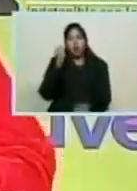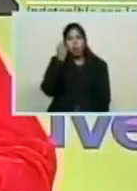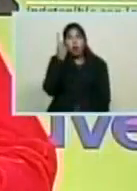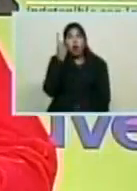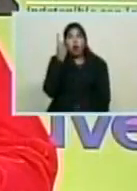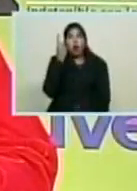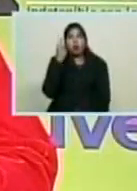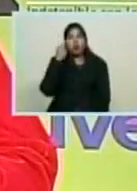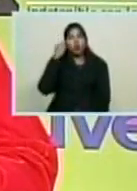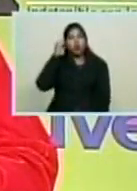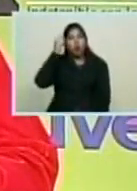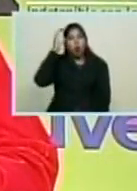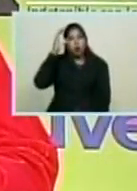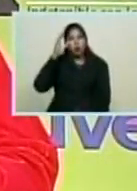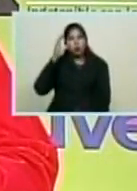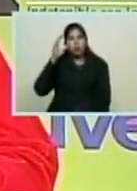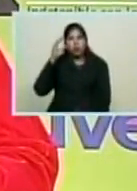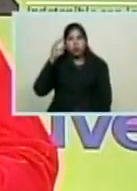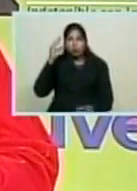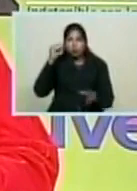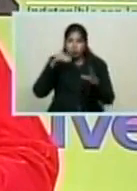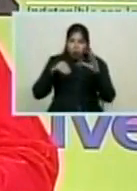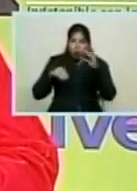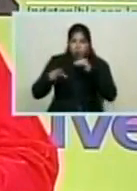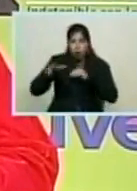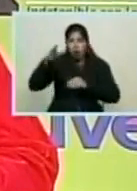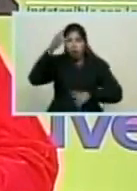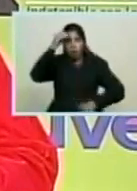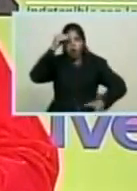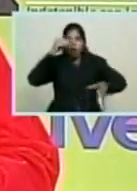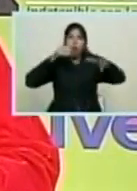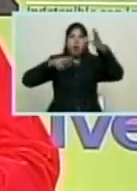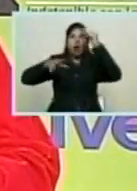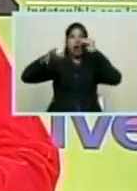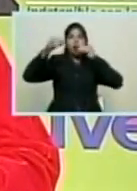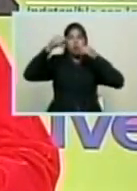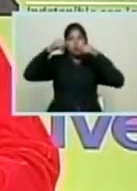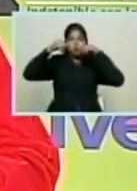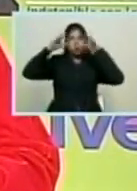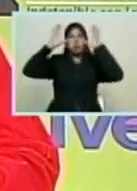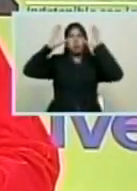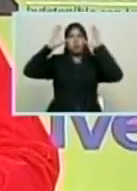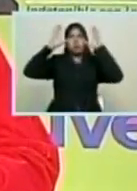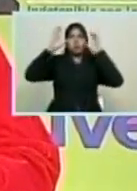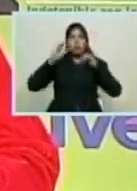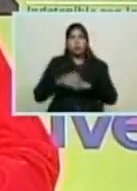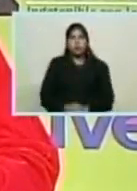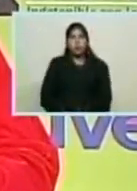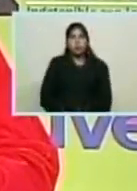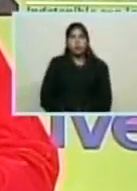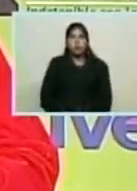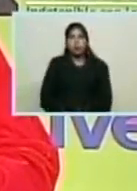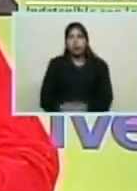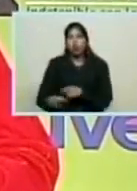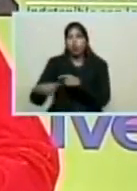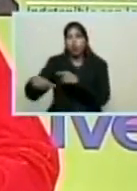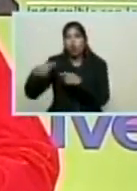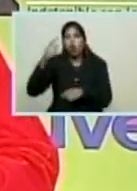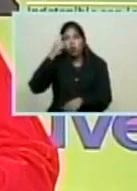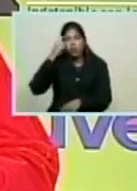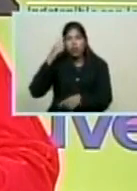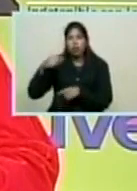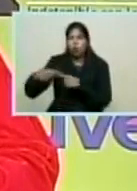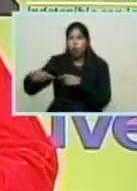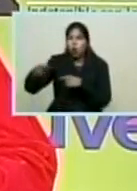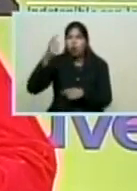conocimiento, siembran todos los días la luz del patriotismo. Todos los días llevan de la